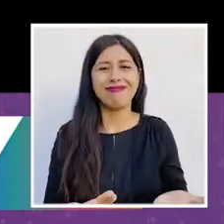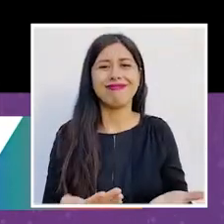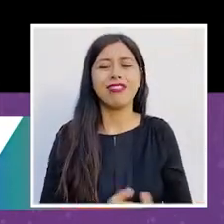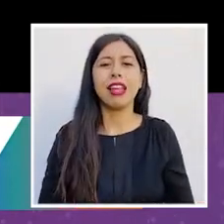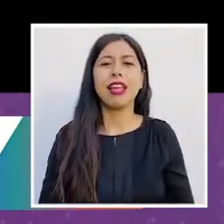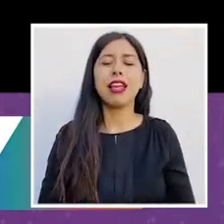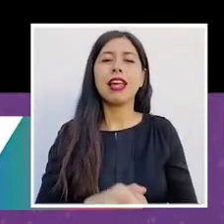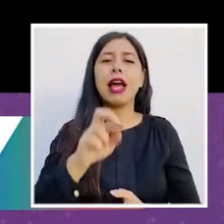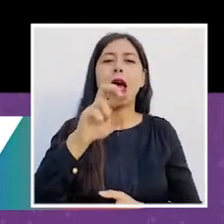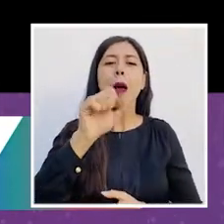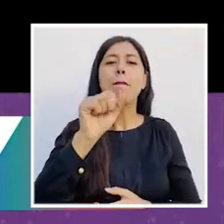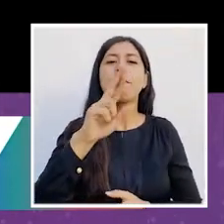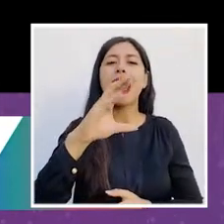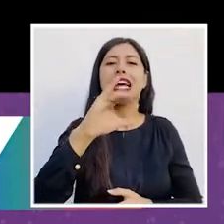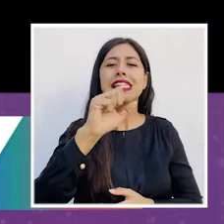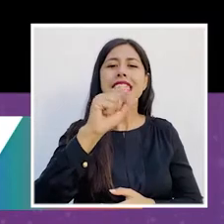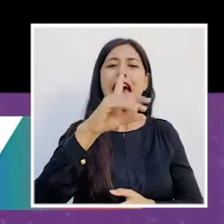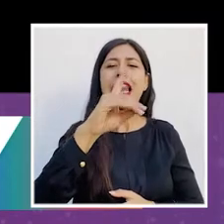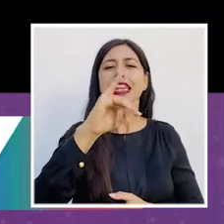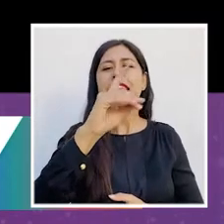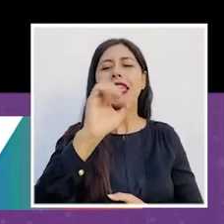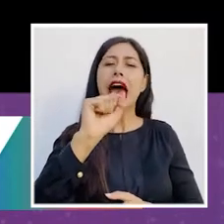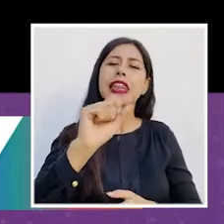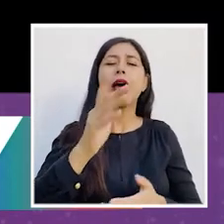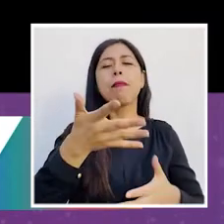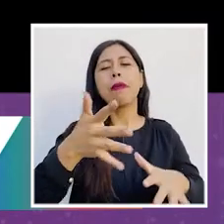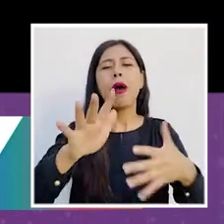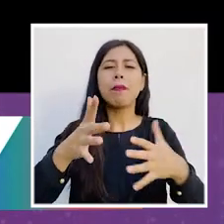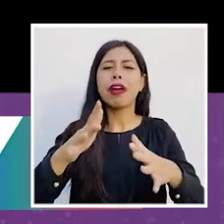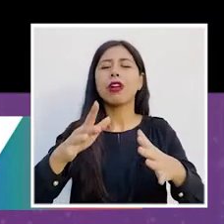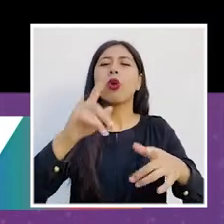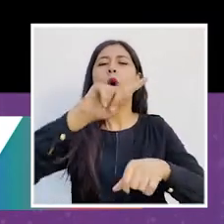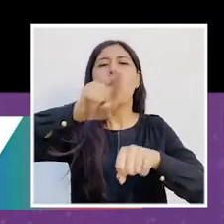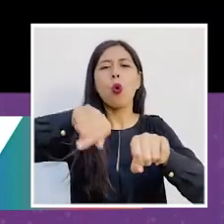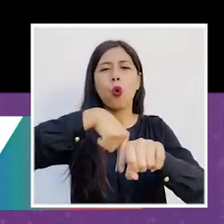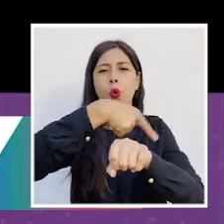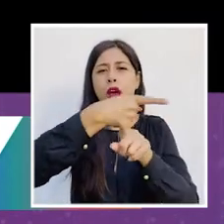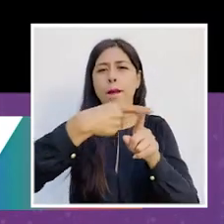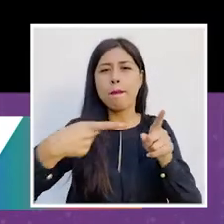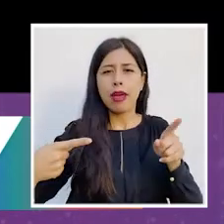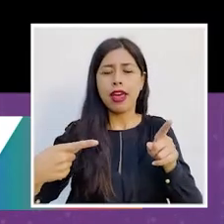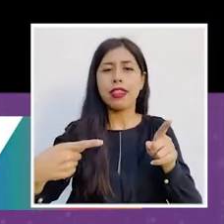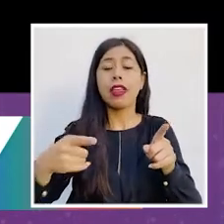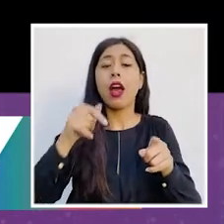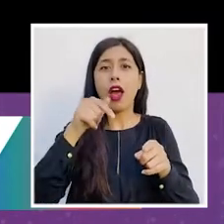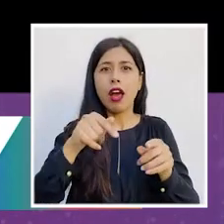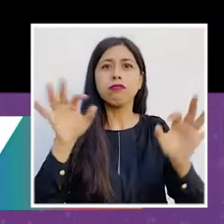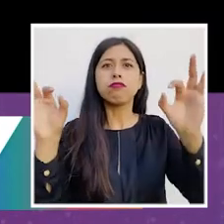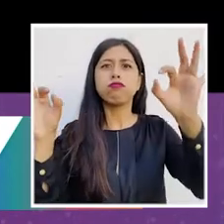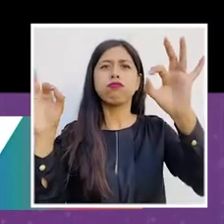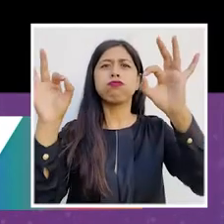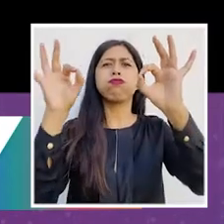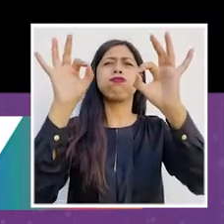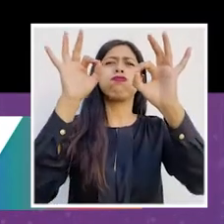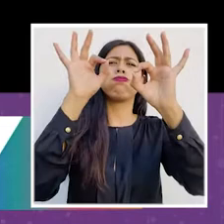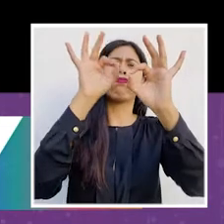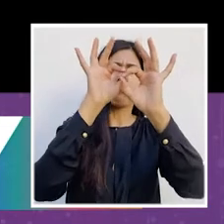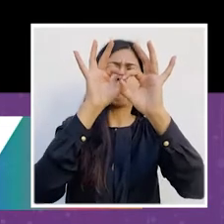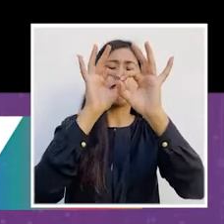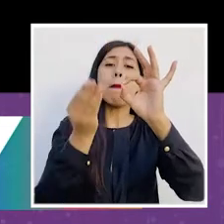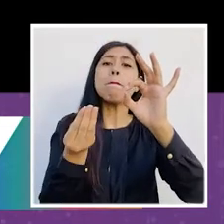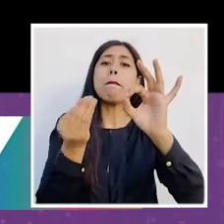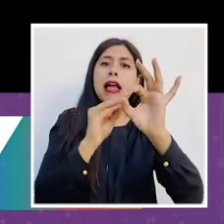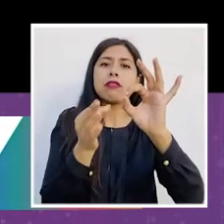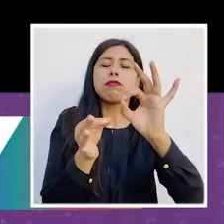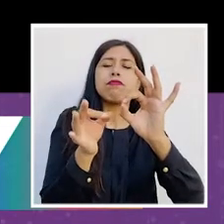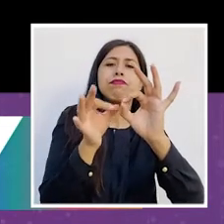Bueno, esta etapa de parcialidad dura aproximadamente una hora y media. Ahora le vamos a pedir a la luna que avance un poquito más hacia el este.